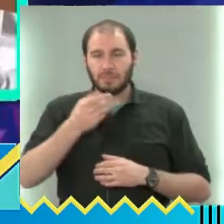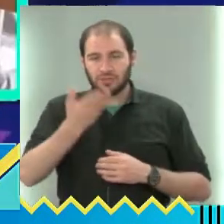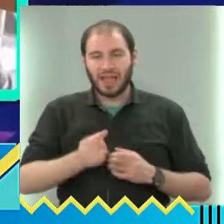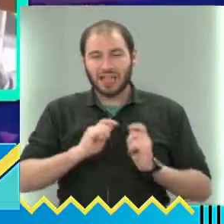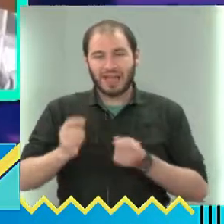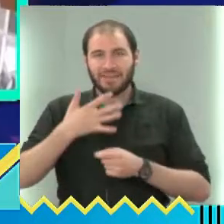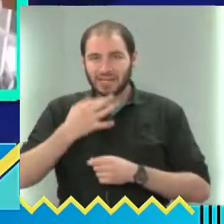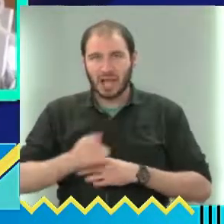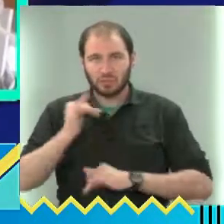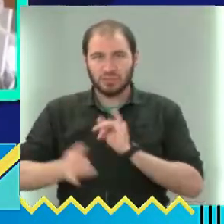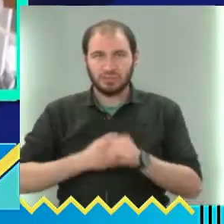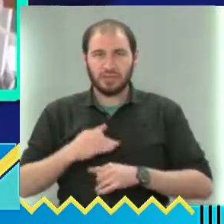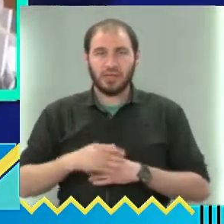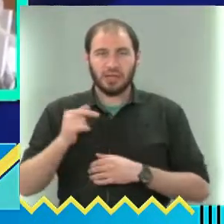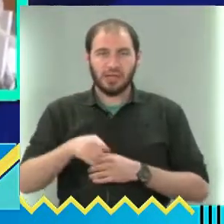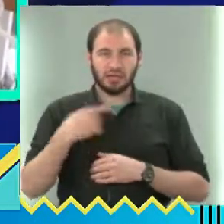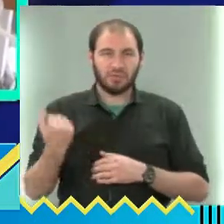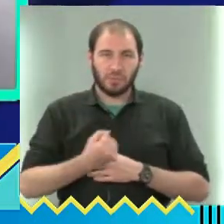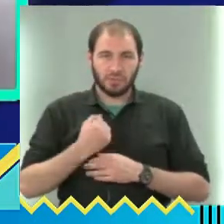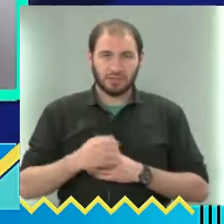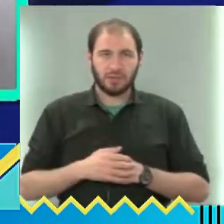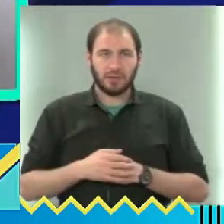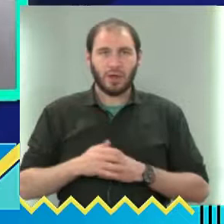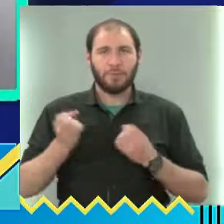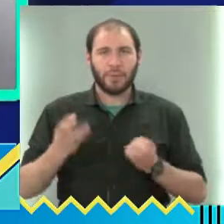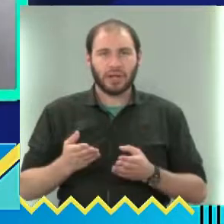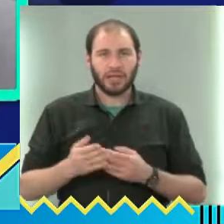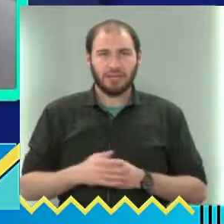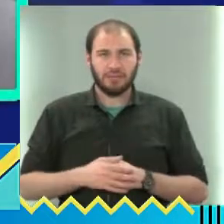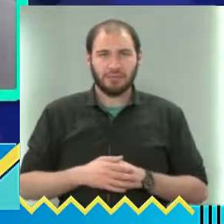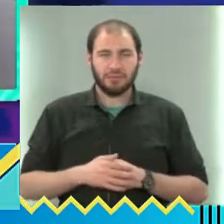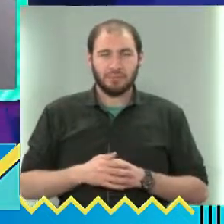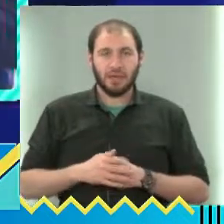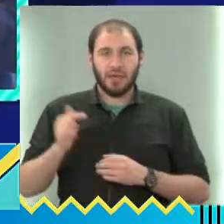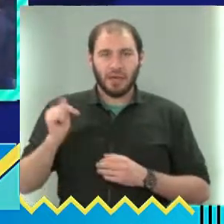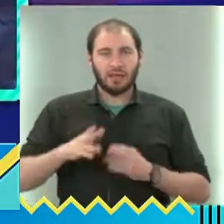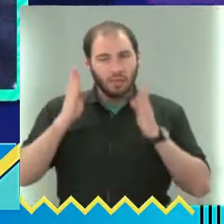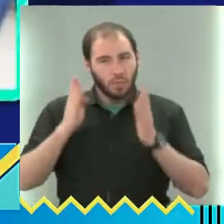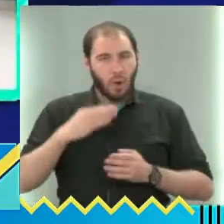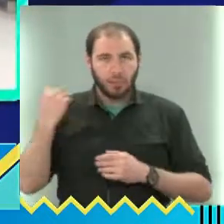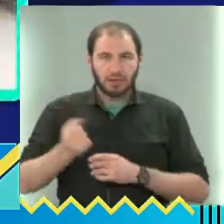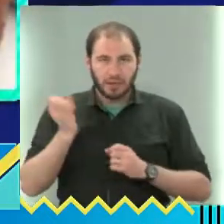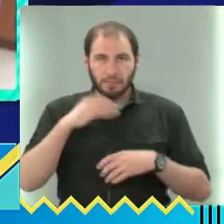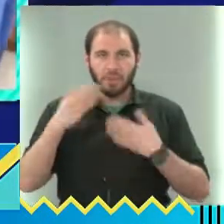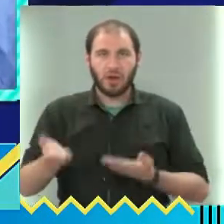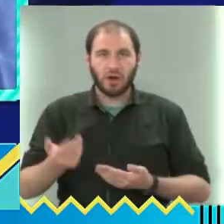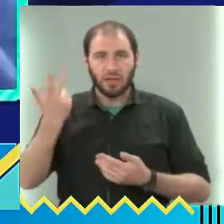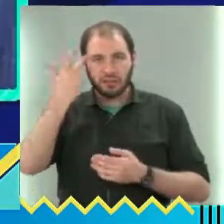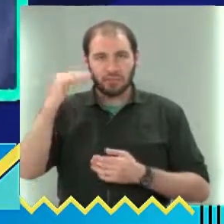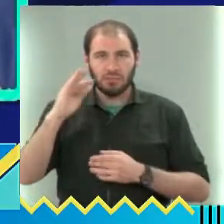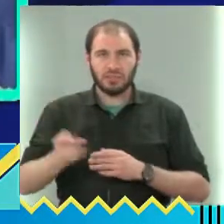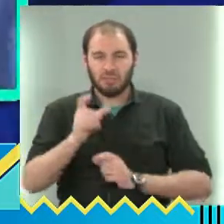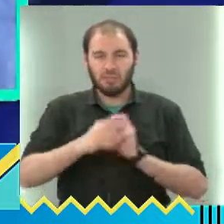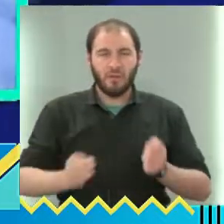donante. Es otro aspecto en que por qué el motivo y este hincapié que hacemos en mejorar este 18% de